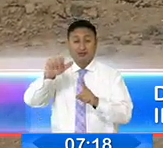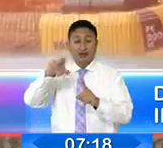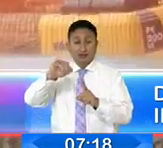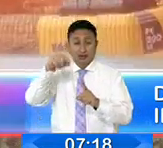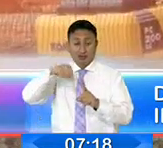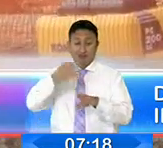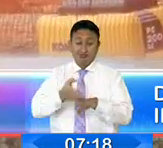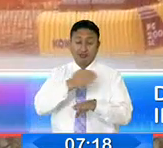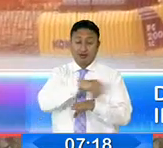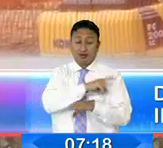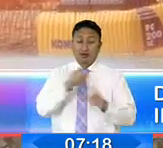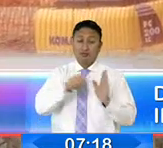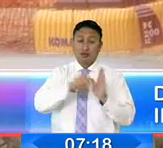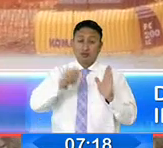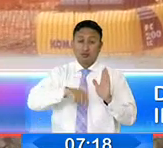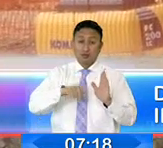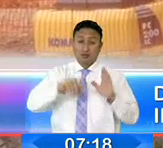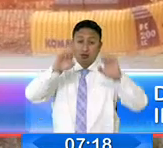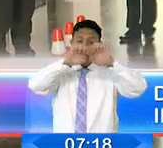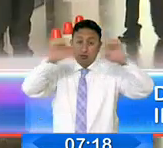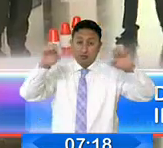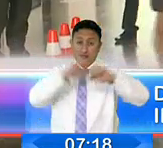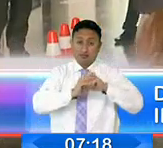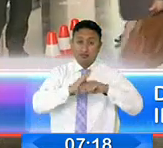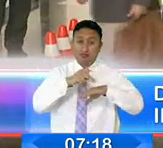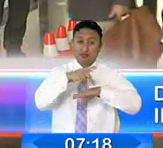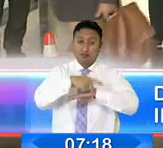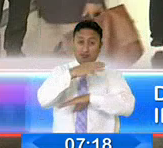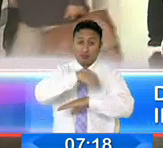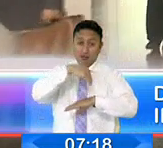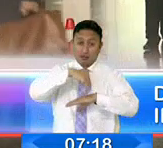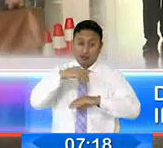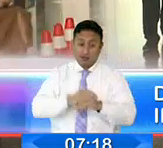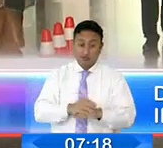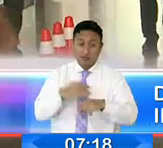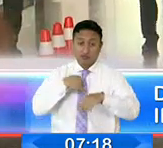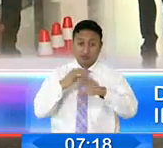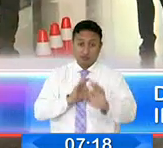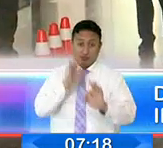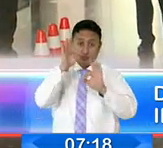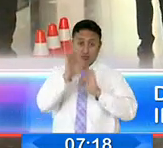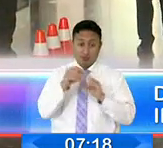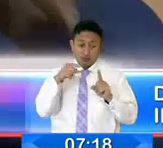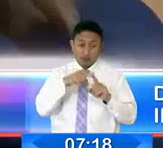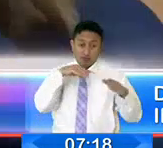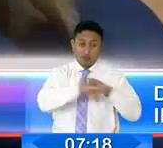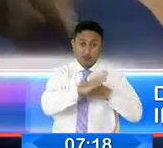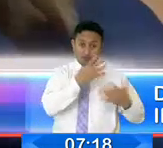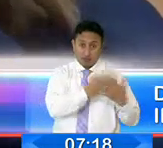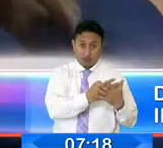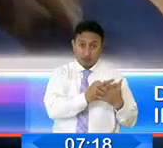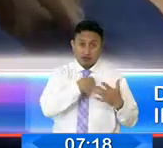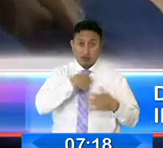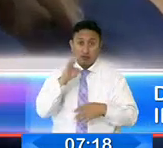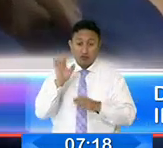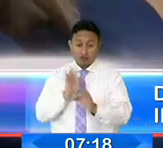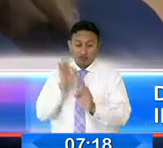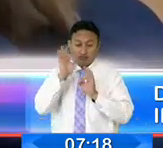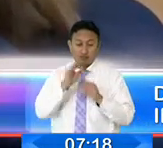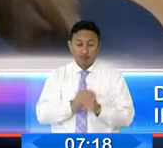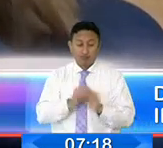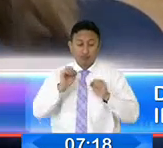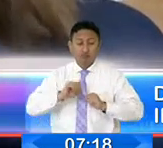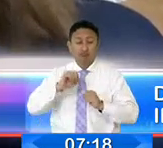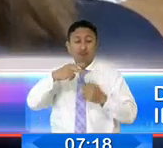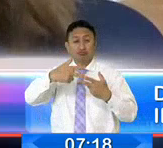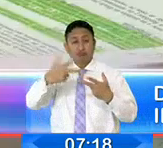procurador del consorcio Pedernales Manabí. Ella tuvo que asumir esa función luego que él fue detenido. Saltos sustentó la existencia de dos cheques